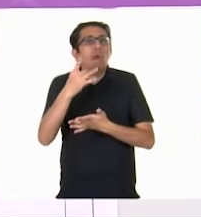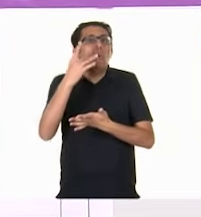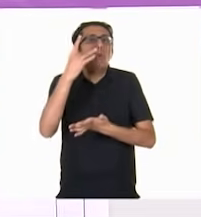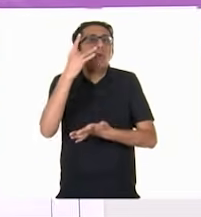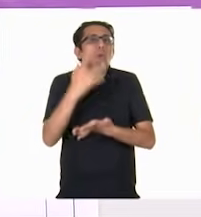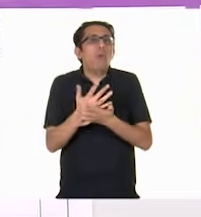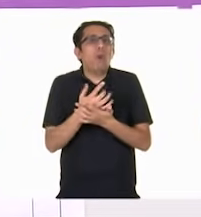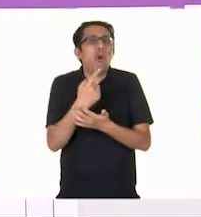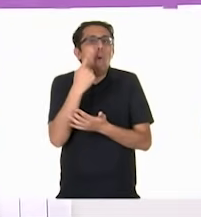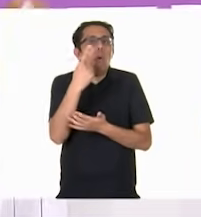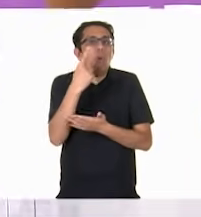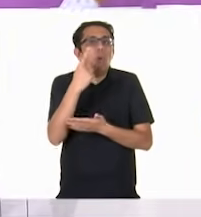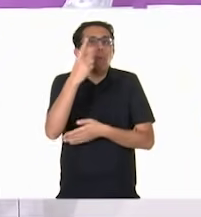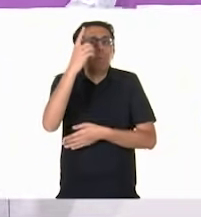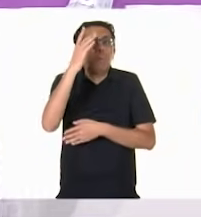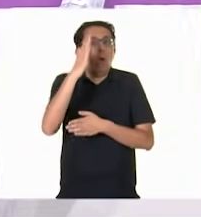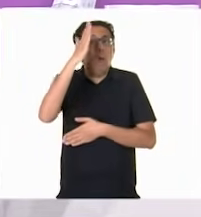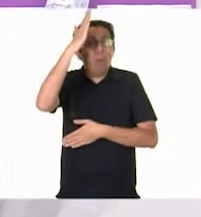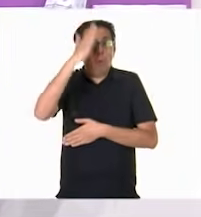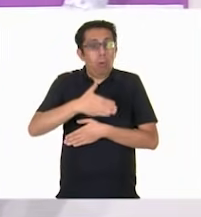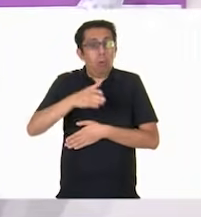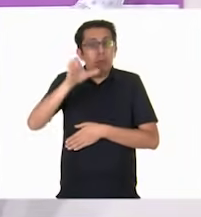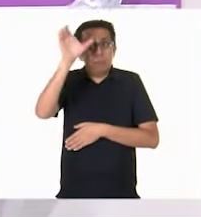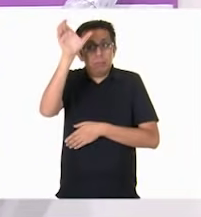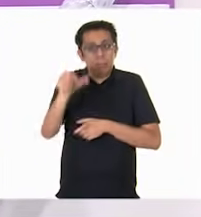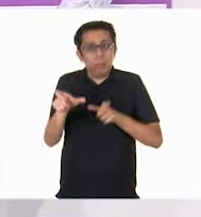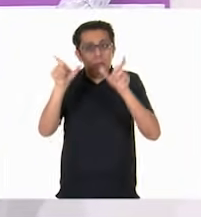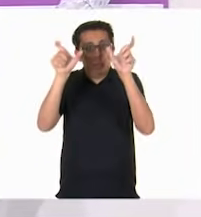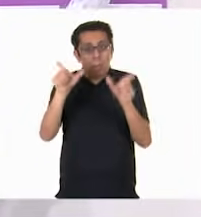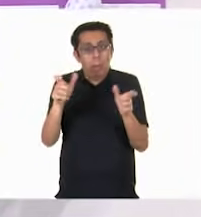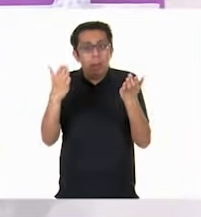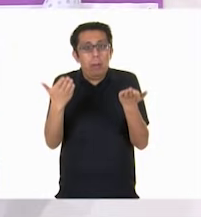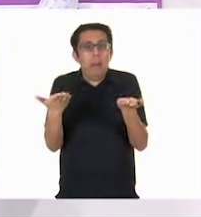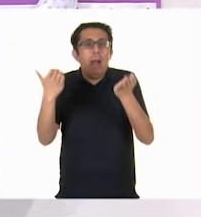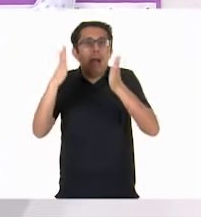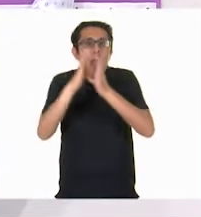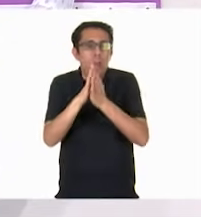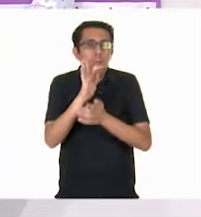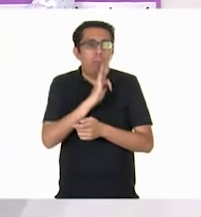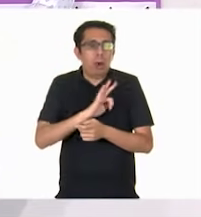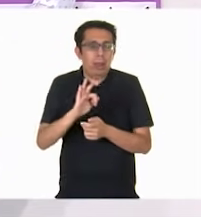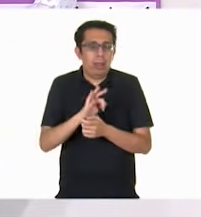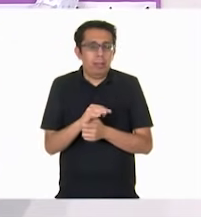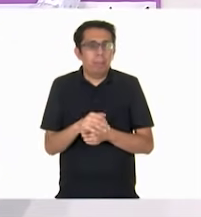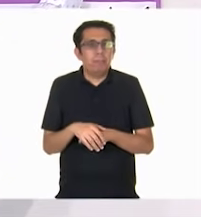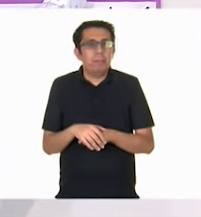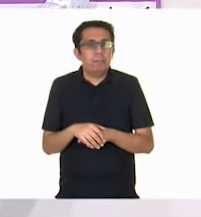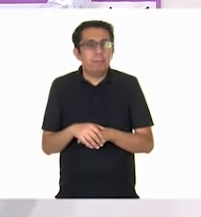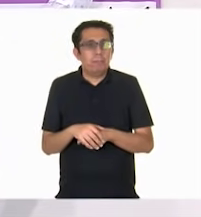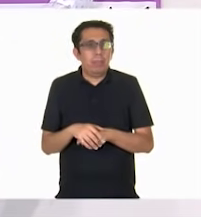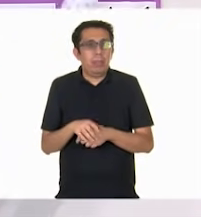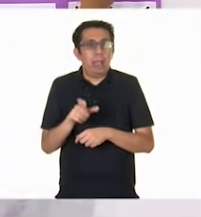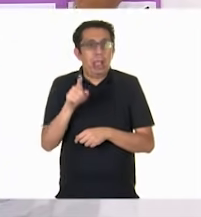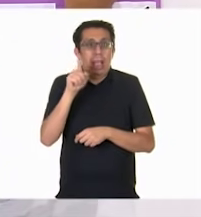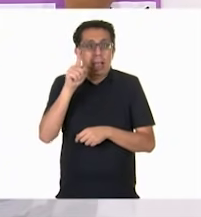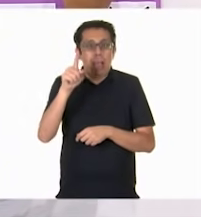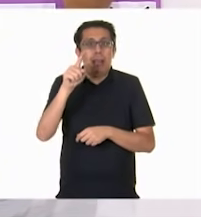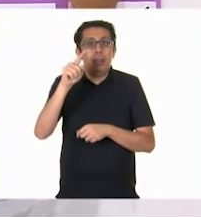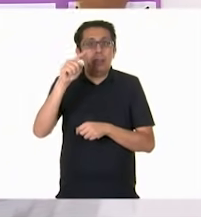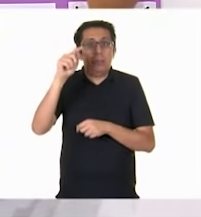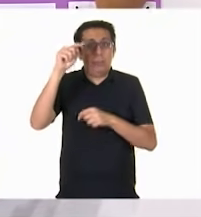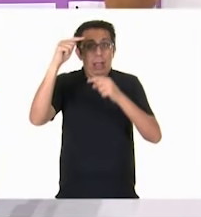un par de lados paralelos. Así es, que son estos superiores